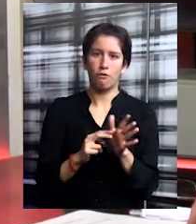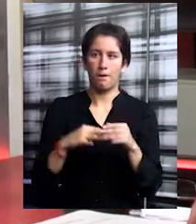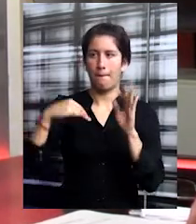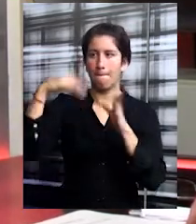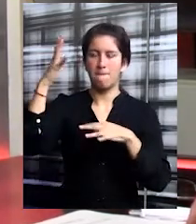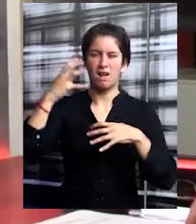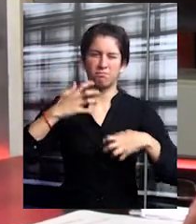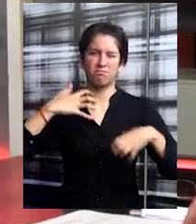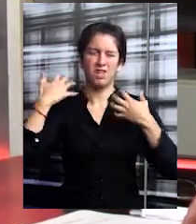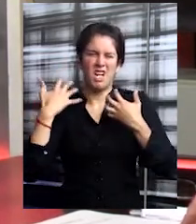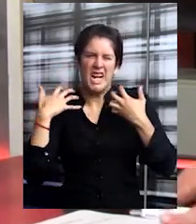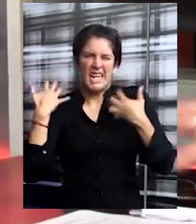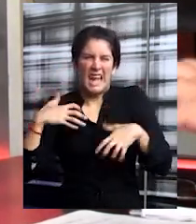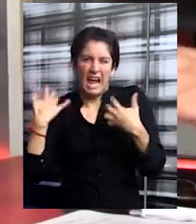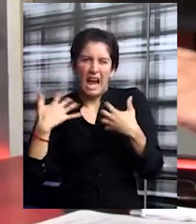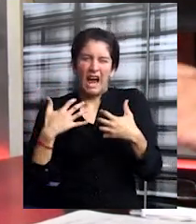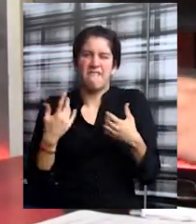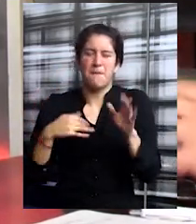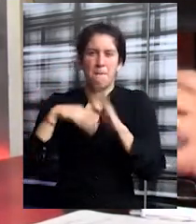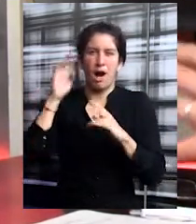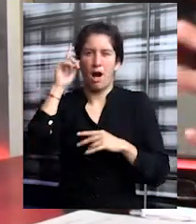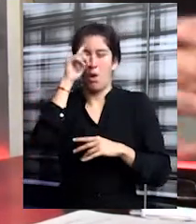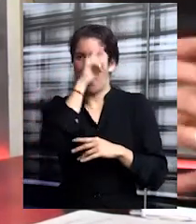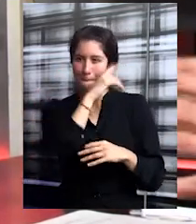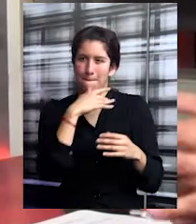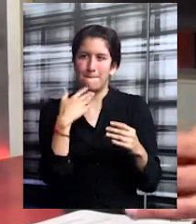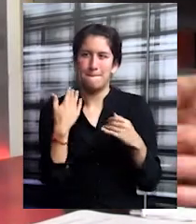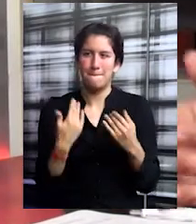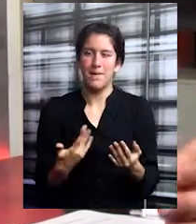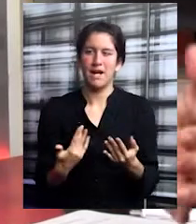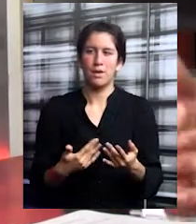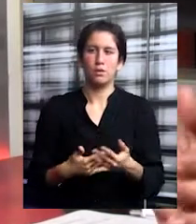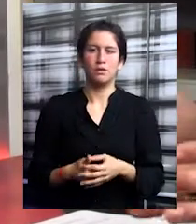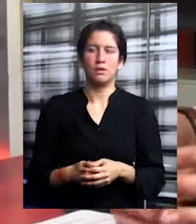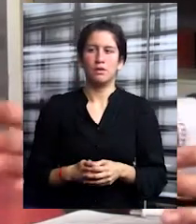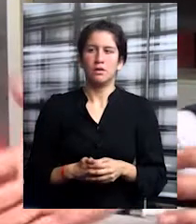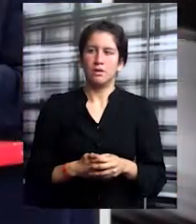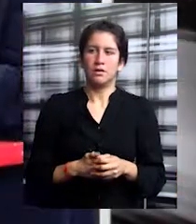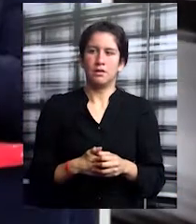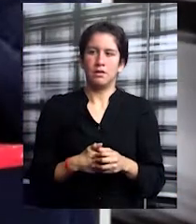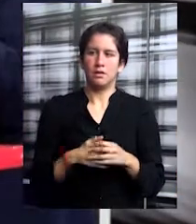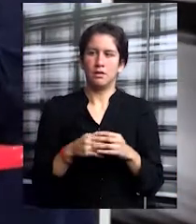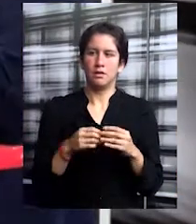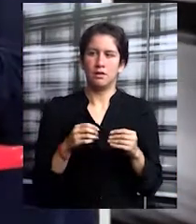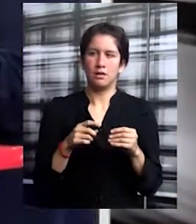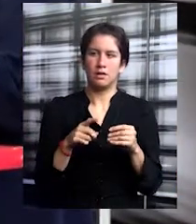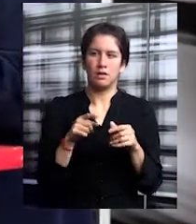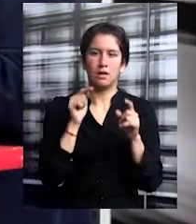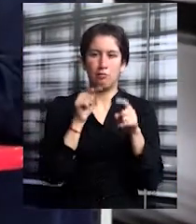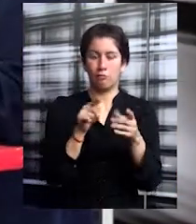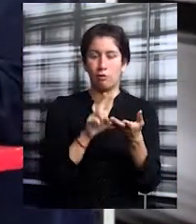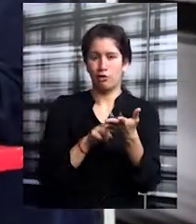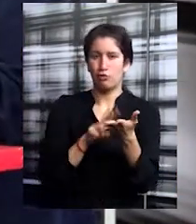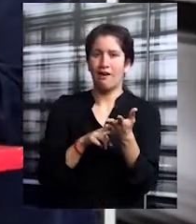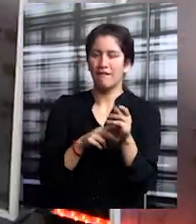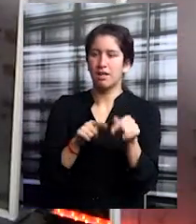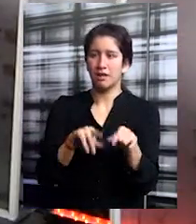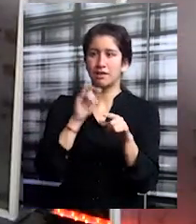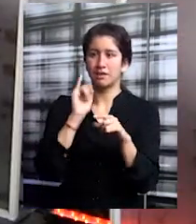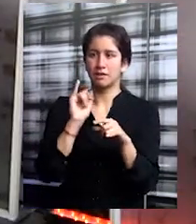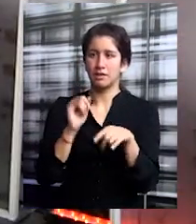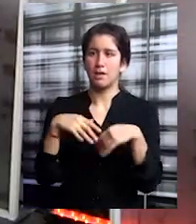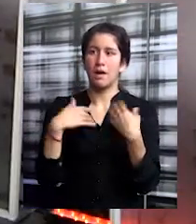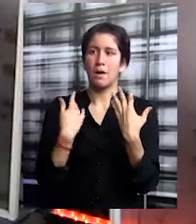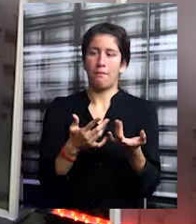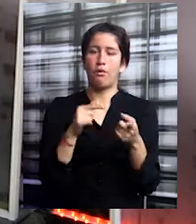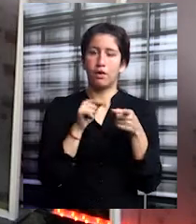más complejos, pero seamos claros, o sea, yo creo que aquí no hay que evaluar si los problemas son más graves o más complejos, sino que son la realidad. Por eso, de hecho